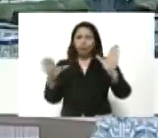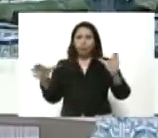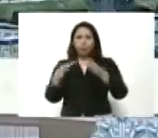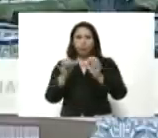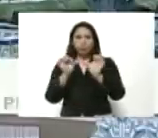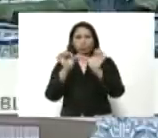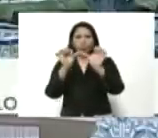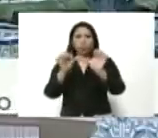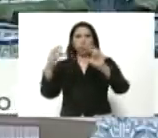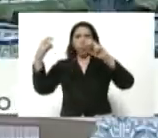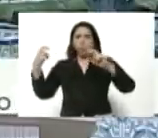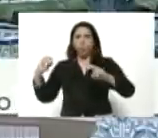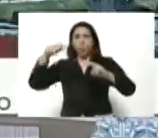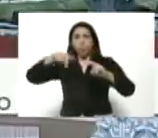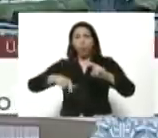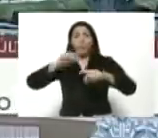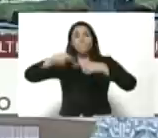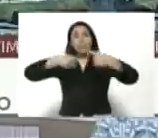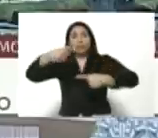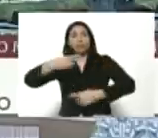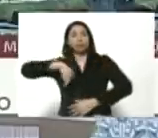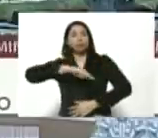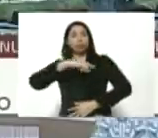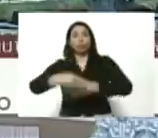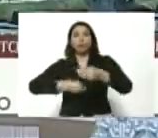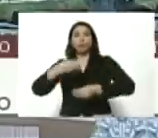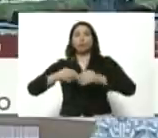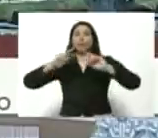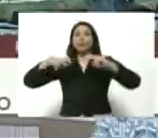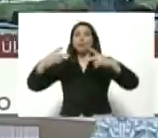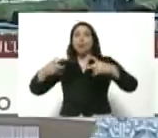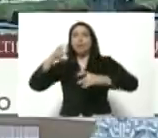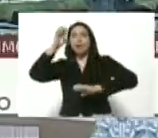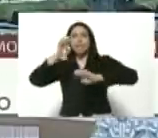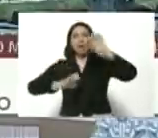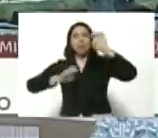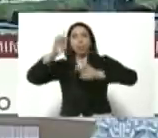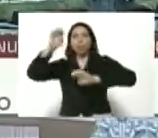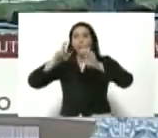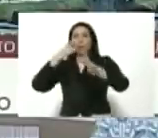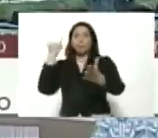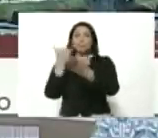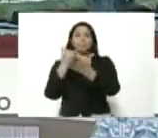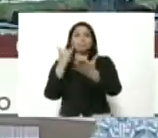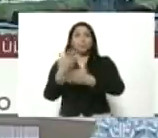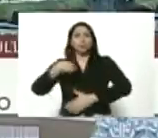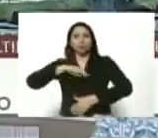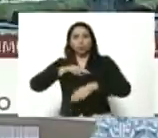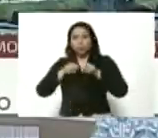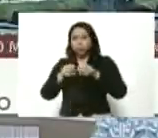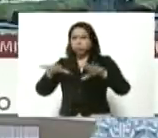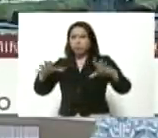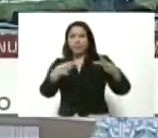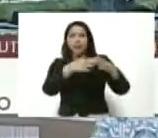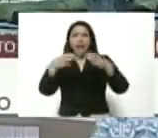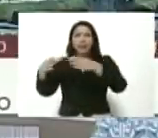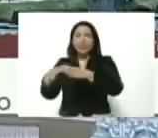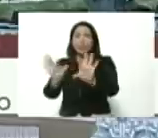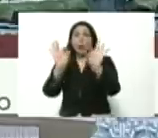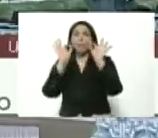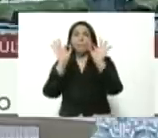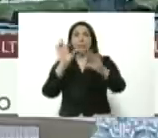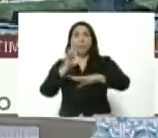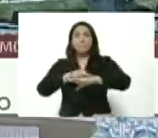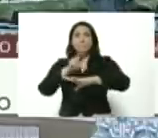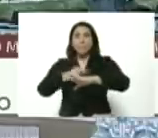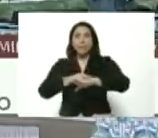mantuvo el día de hoy estaremos haciendo nuevas evaluaciones hemos desplegado equipos especiales